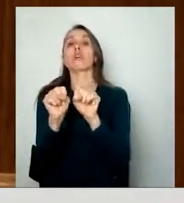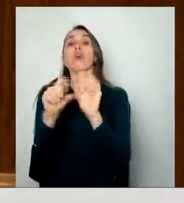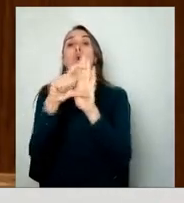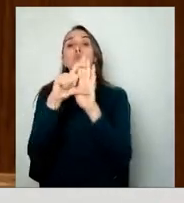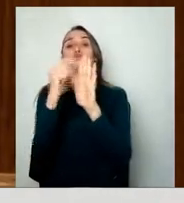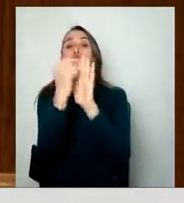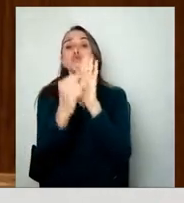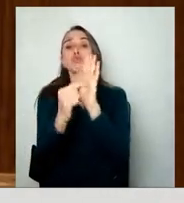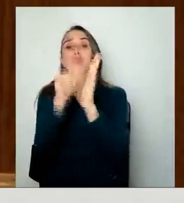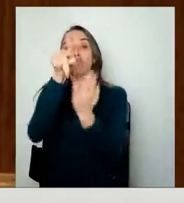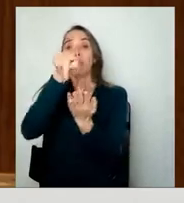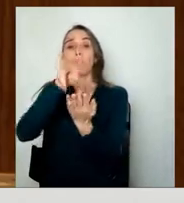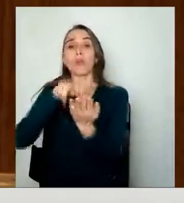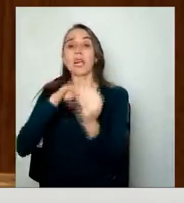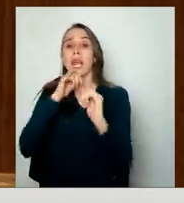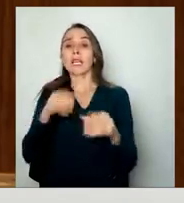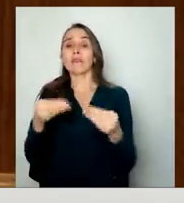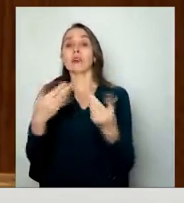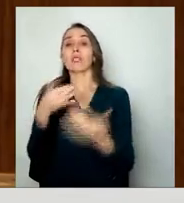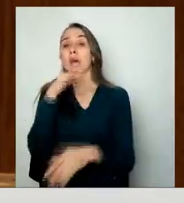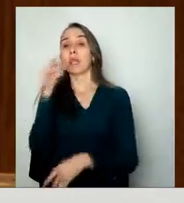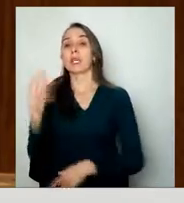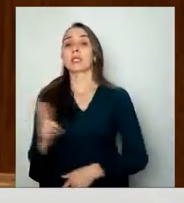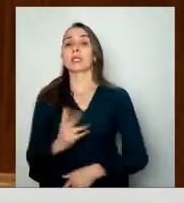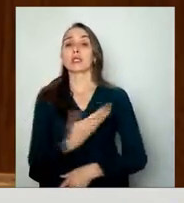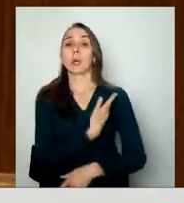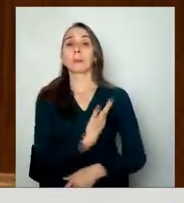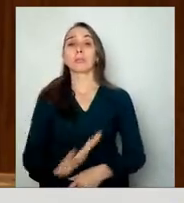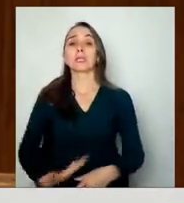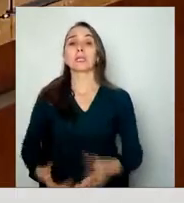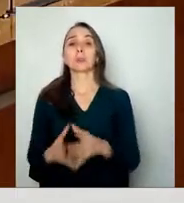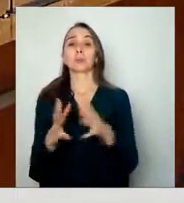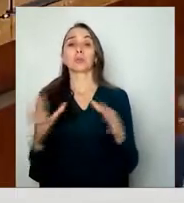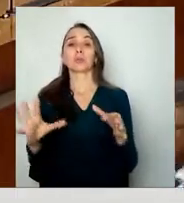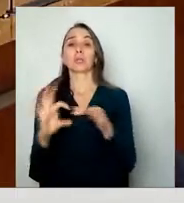el referido informe he dicho señor presidente Muchas gracias